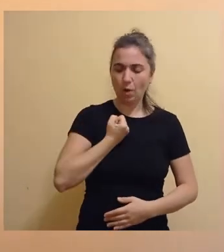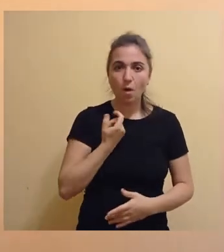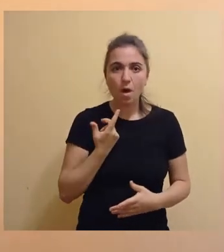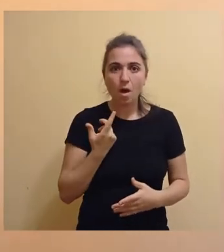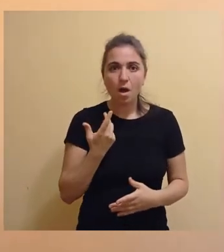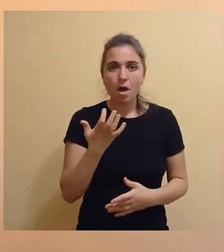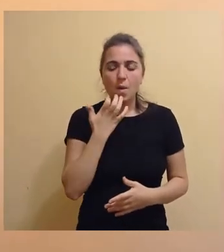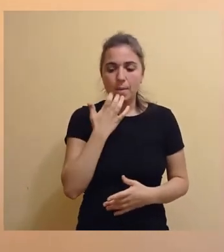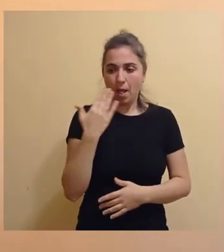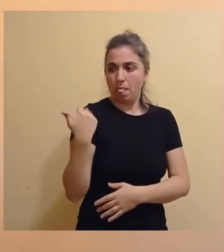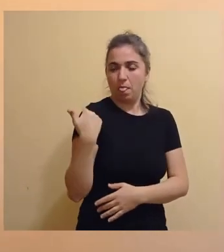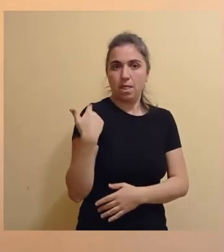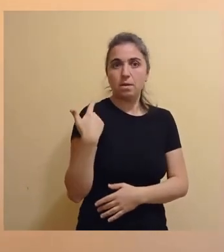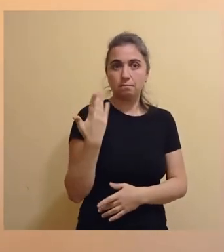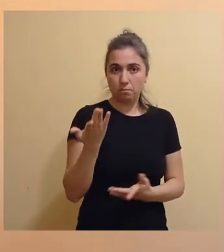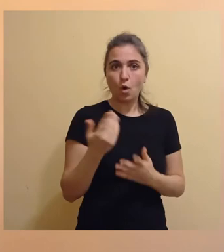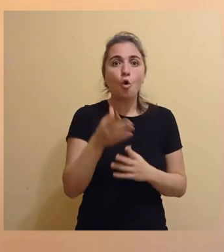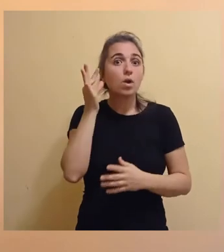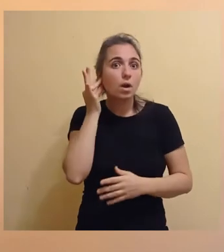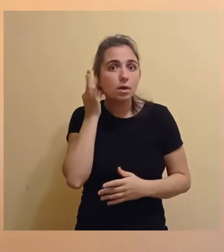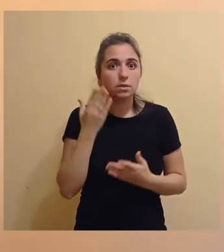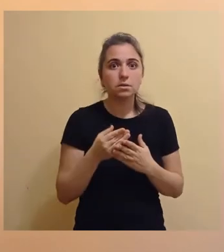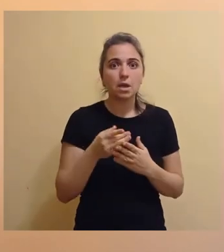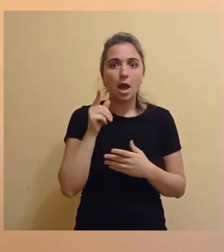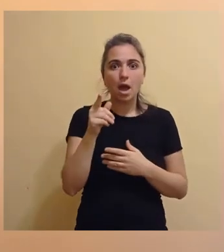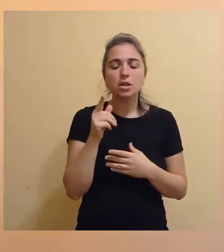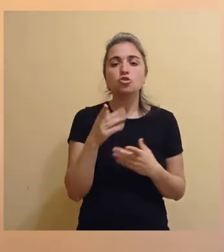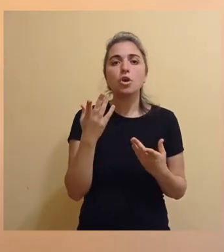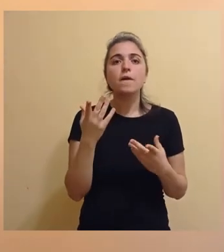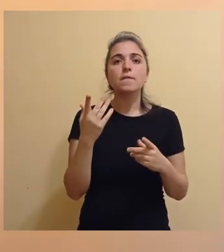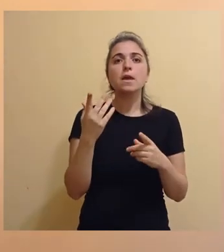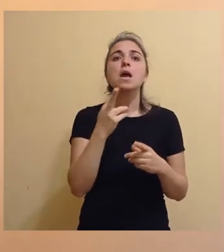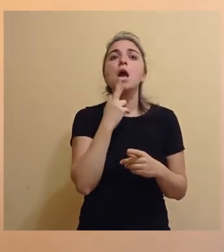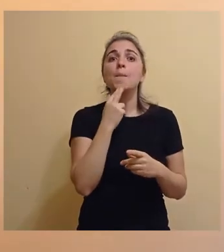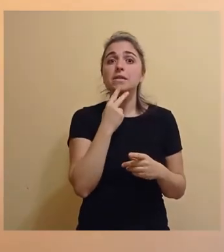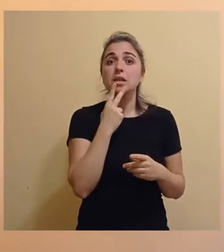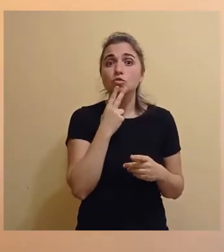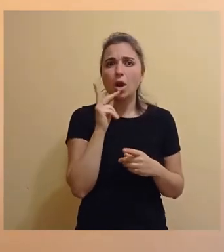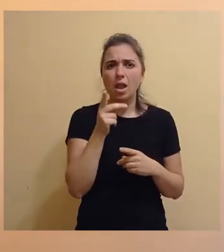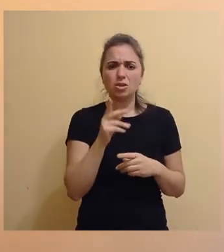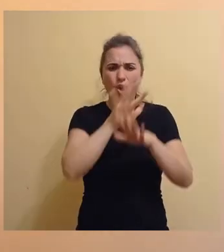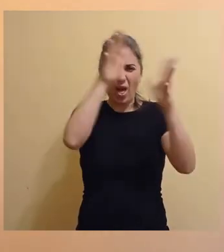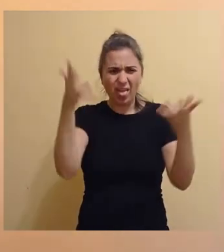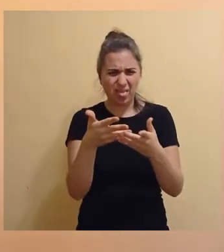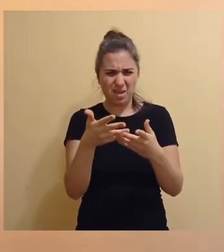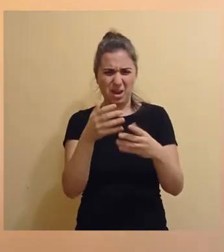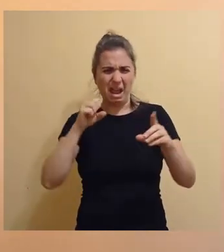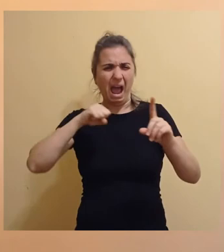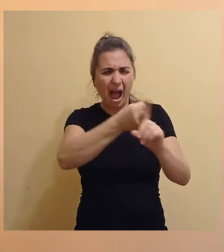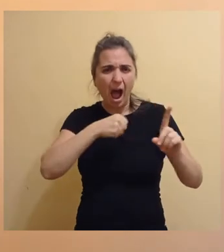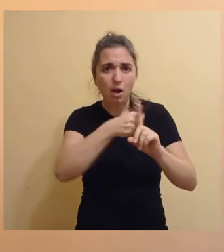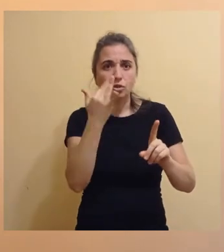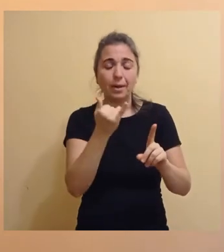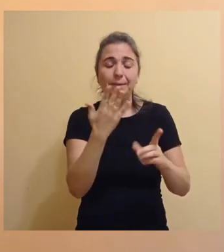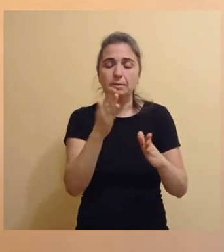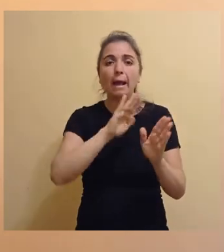a suicidios, ¿no? Como pasa muchas veces, y hace poco, por ejemplo, pasó con una chica bisexual, ¿no? Que por el acoso